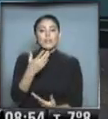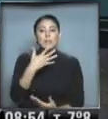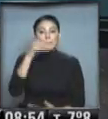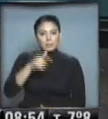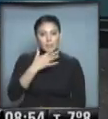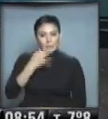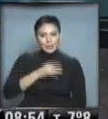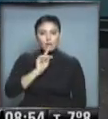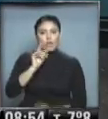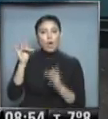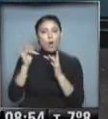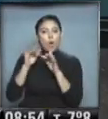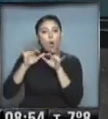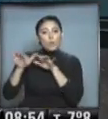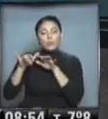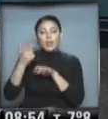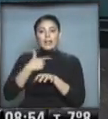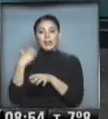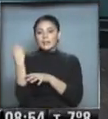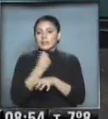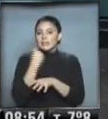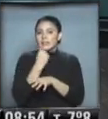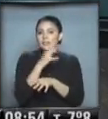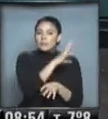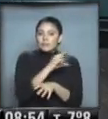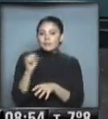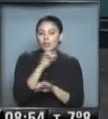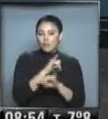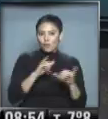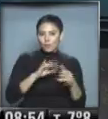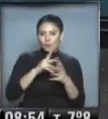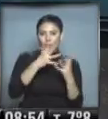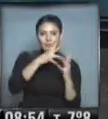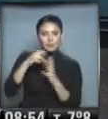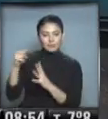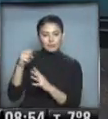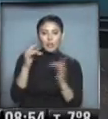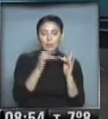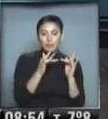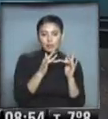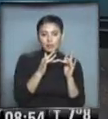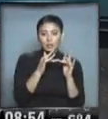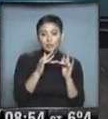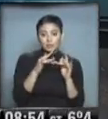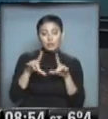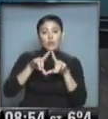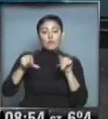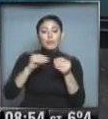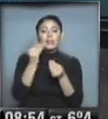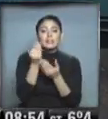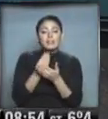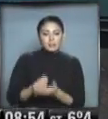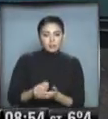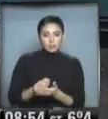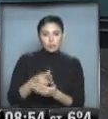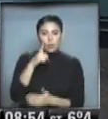humanos y no computadoras que están intentando sacar información sistemáticamente de alguna página web este es un diseño de louis ronan